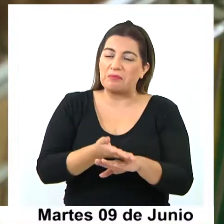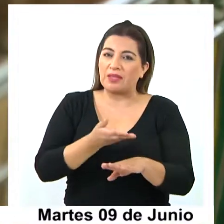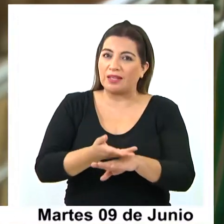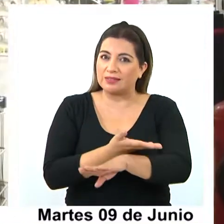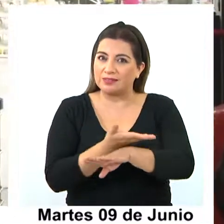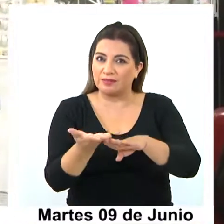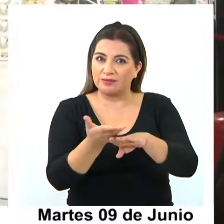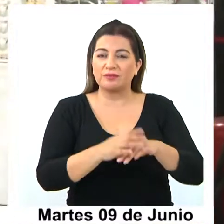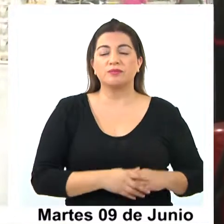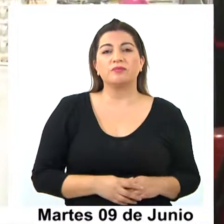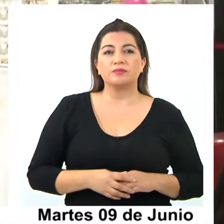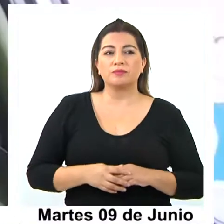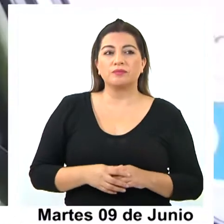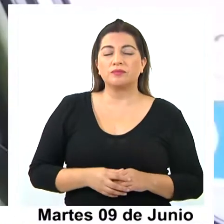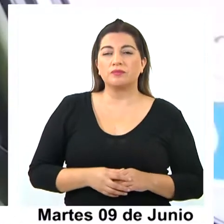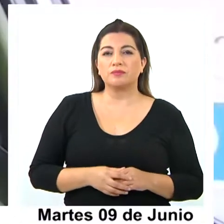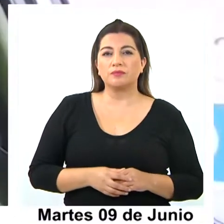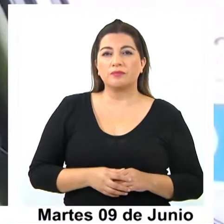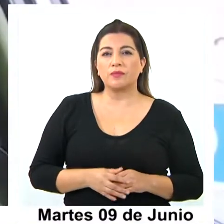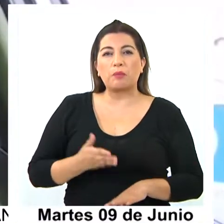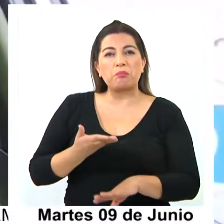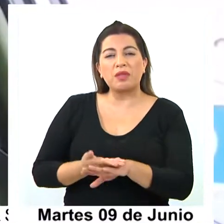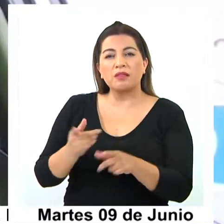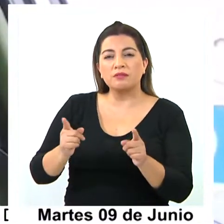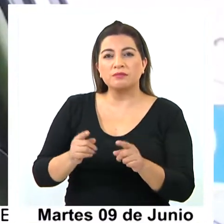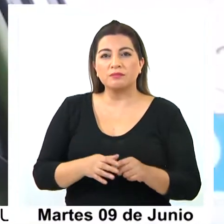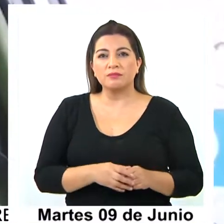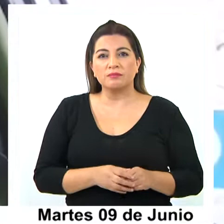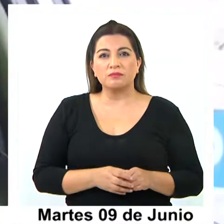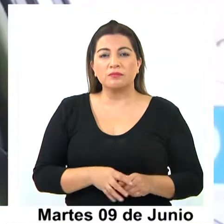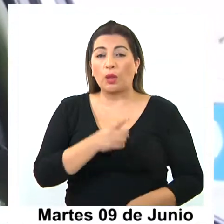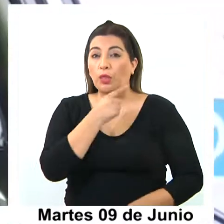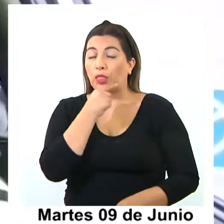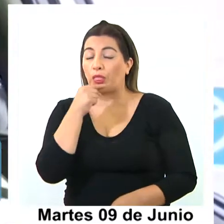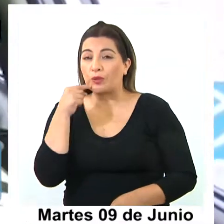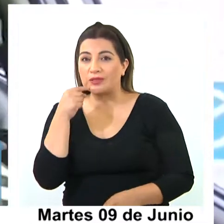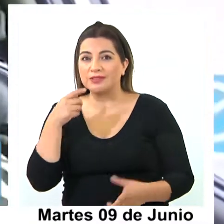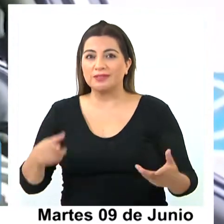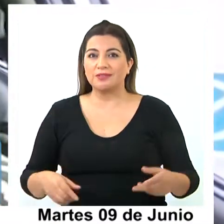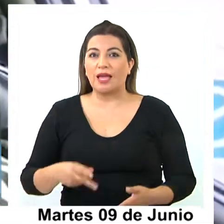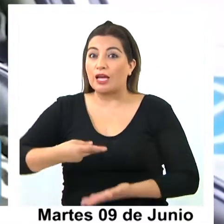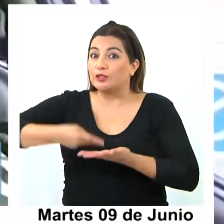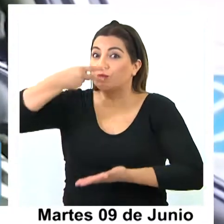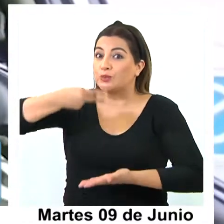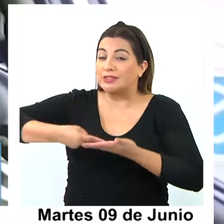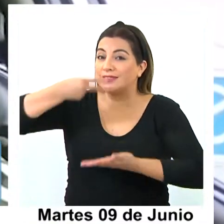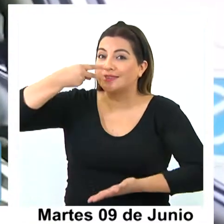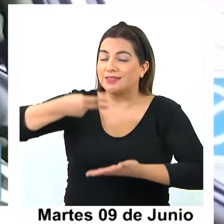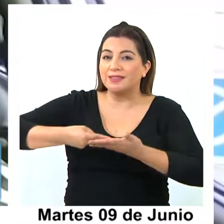tipo de entrega. Sale mucho lo que es dulces, el sushi,